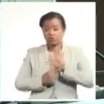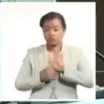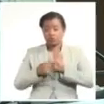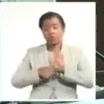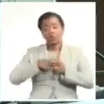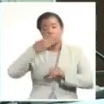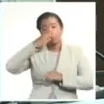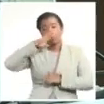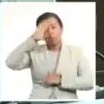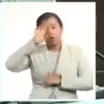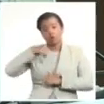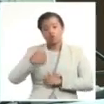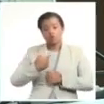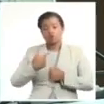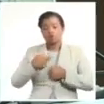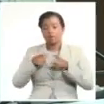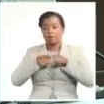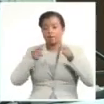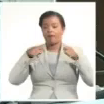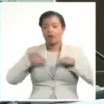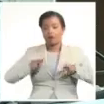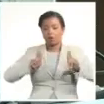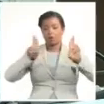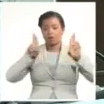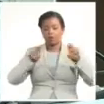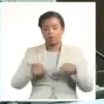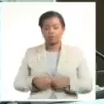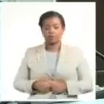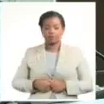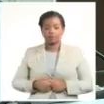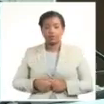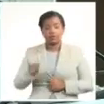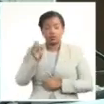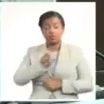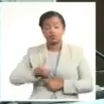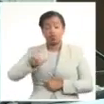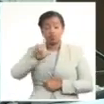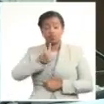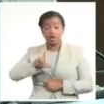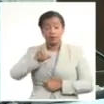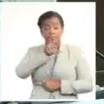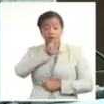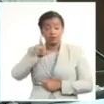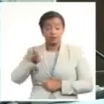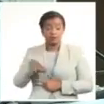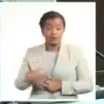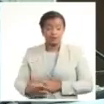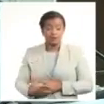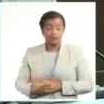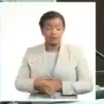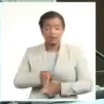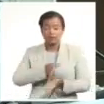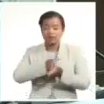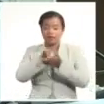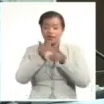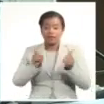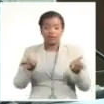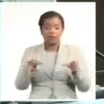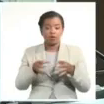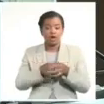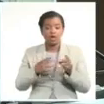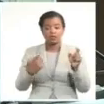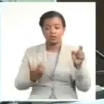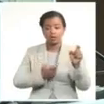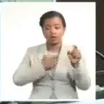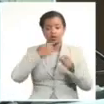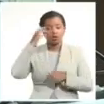cubanos nos dimos en mayoría. Un socialismo que apunta a acentuar su vocación democrática, a